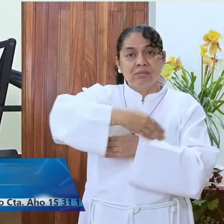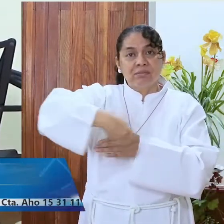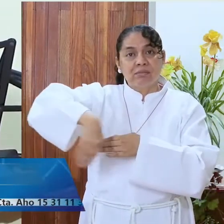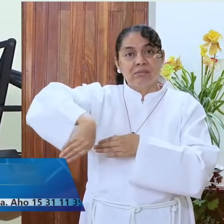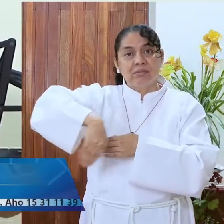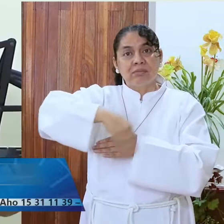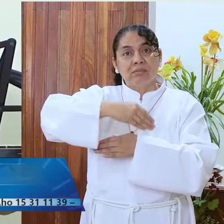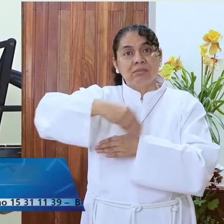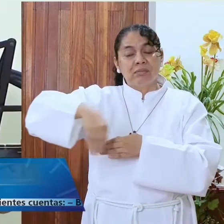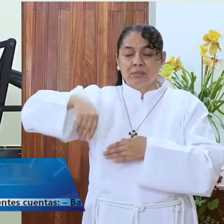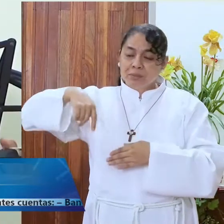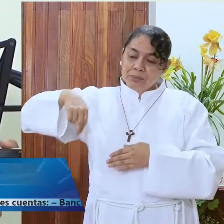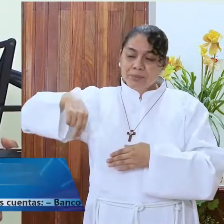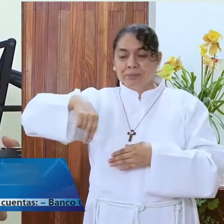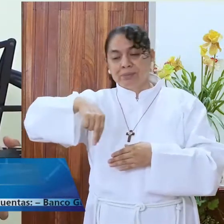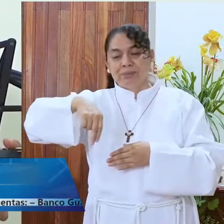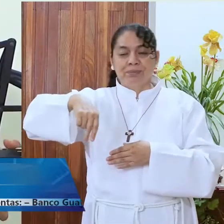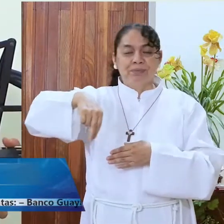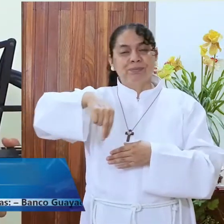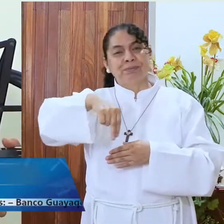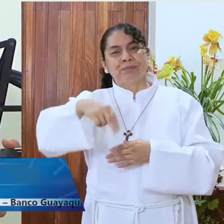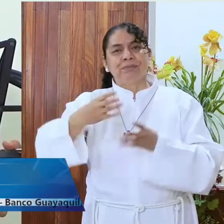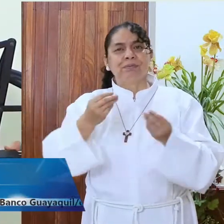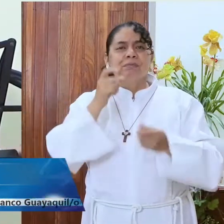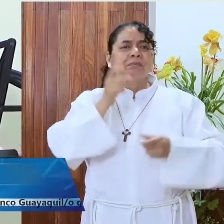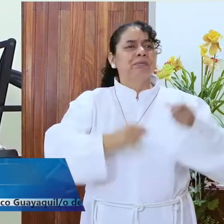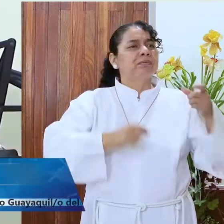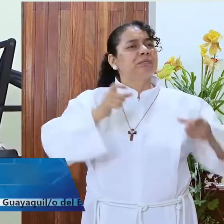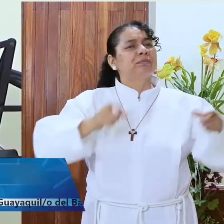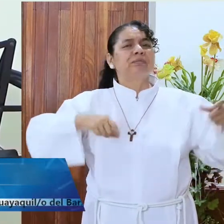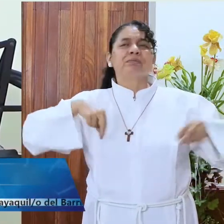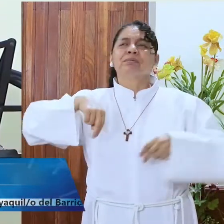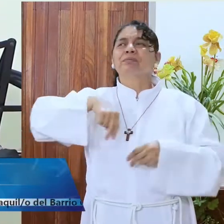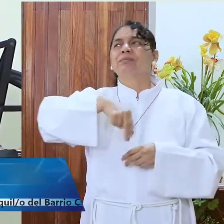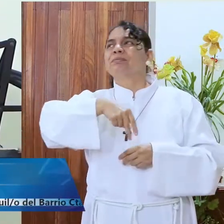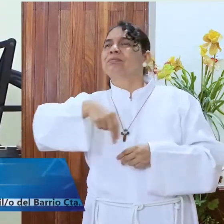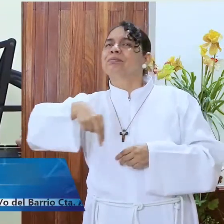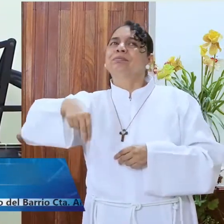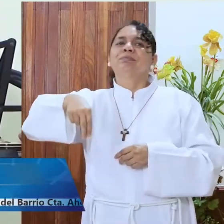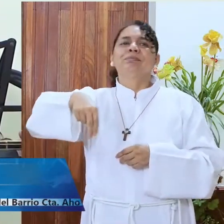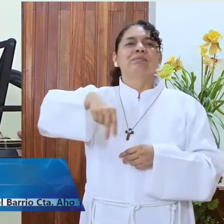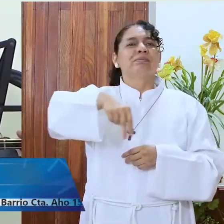todo mirada de 2